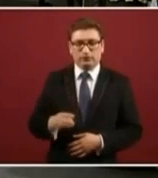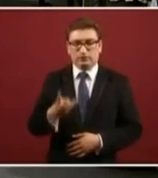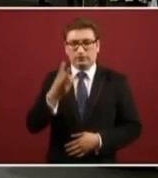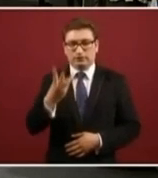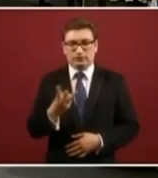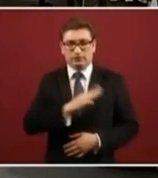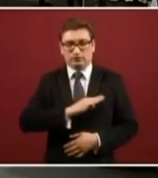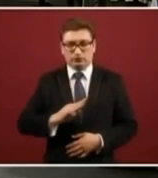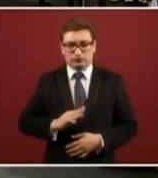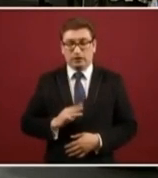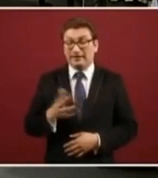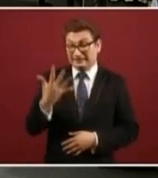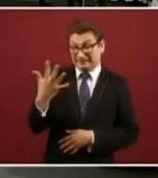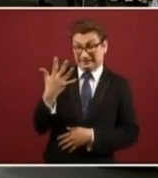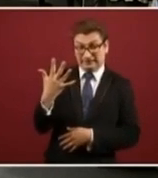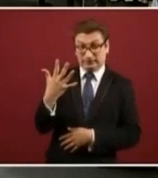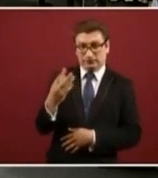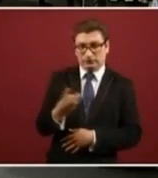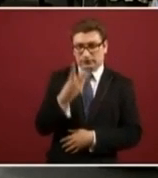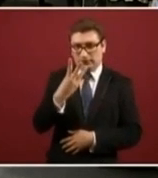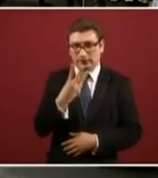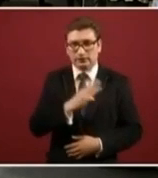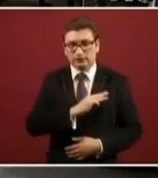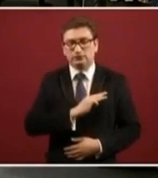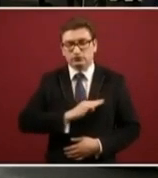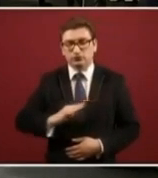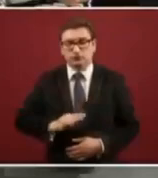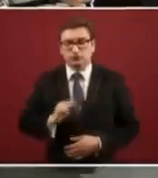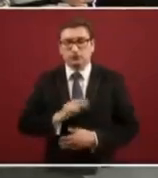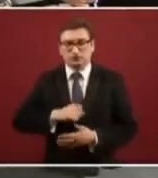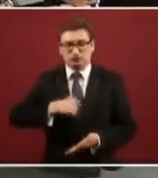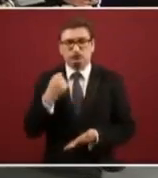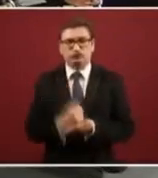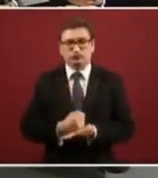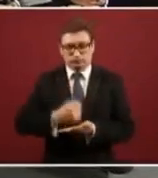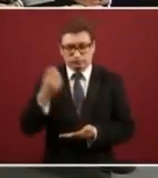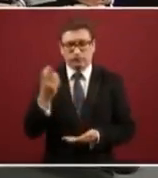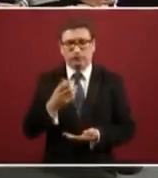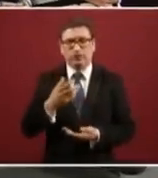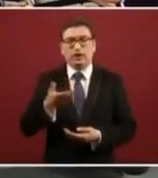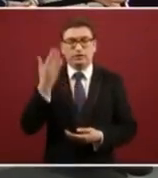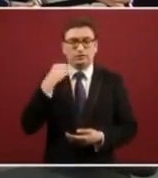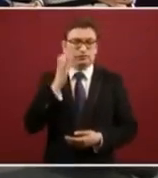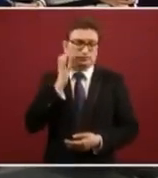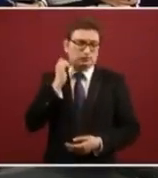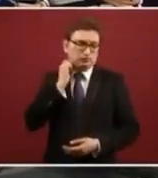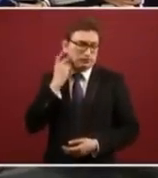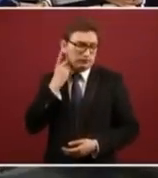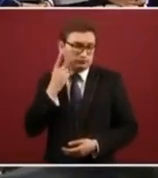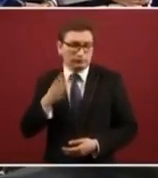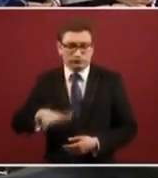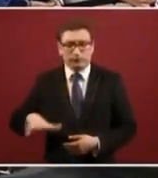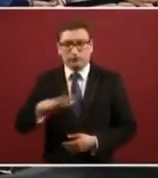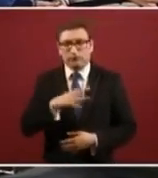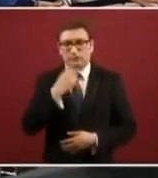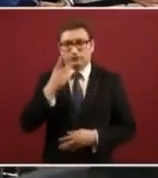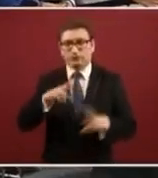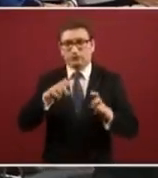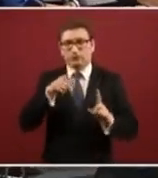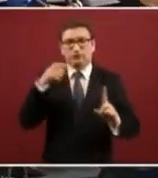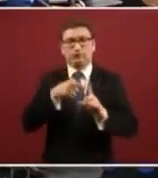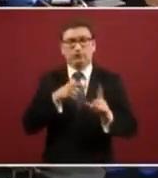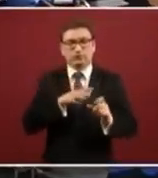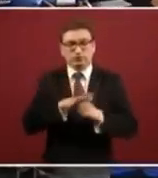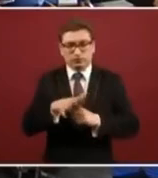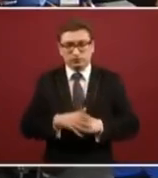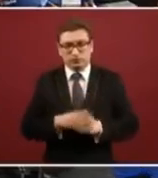3 municipios de 5 autorizaron, bueno, avalaron lo que autorizó el Congreso respecto a, bueno,